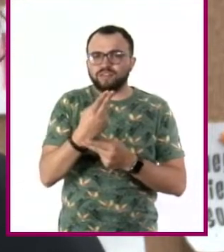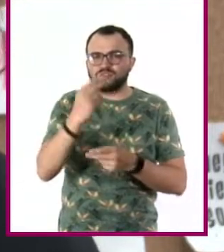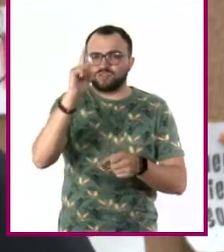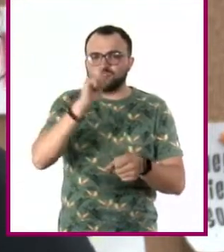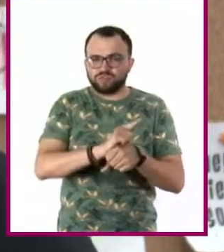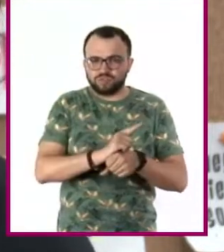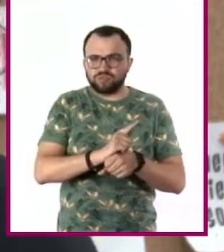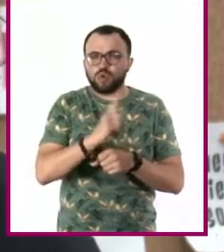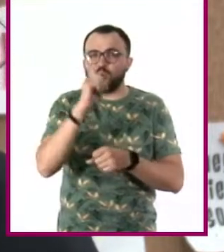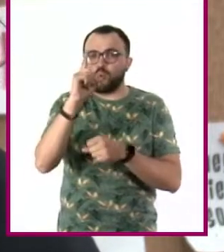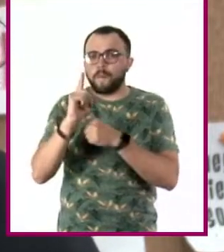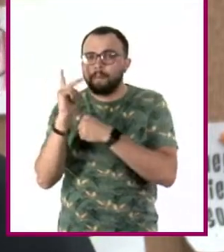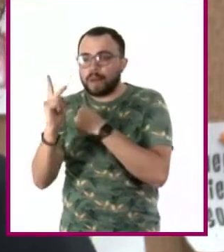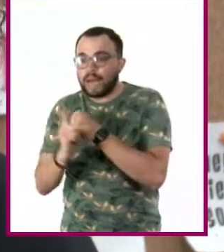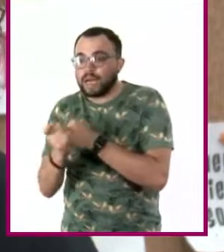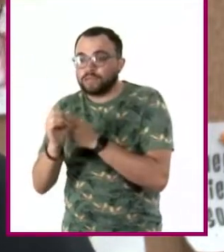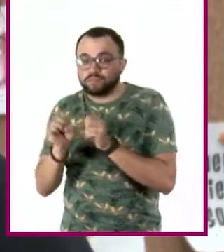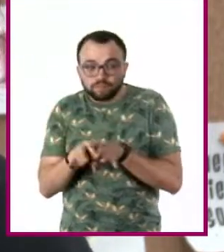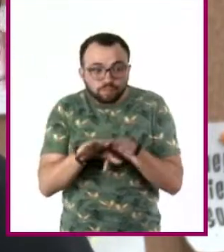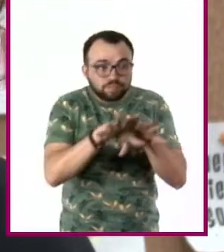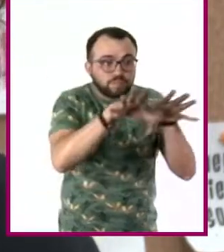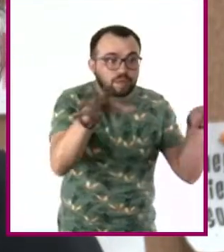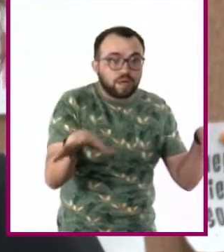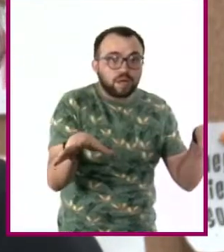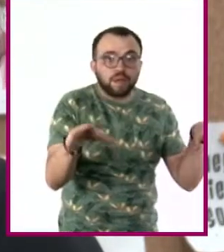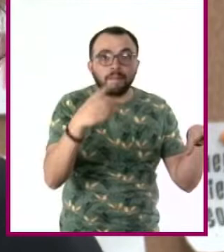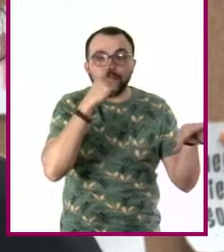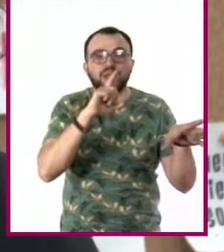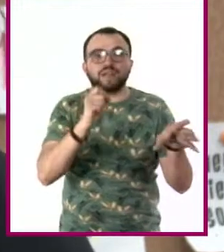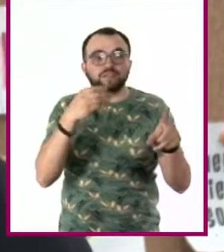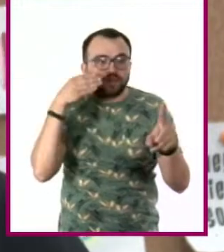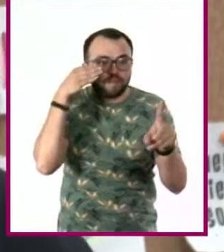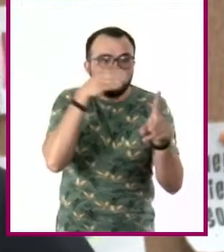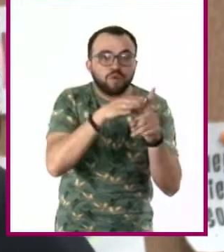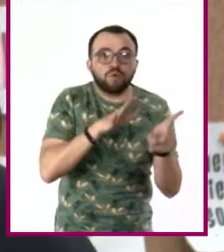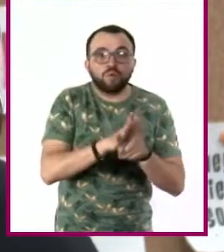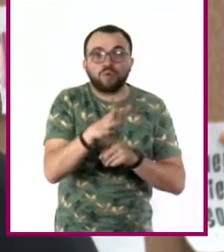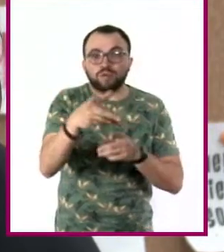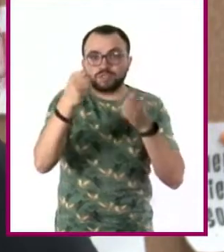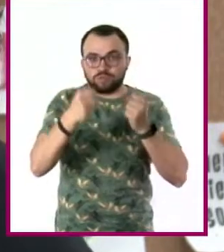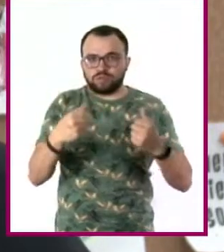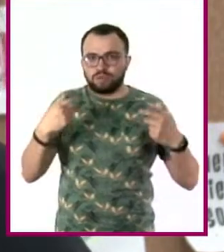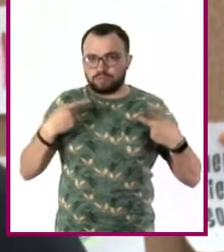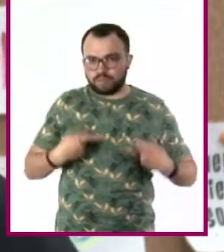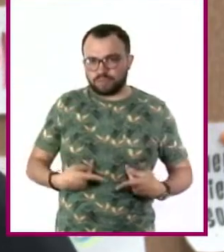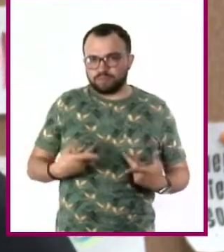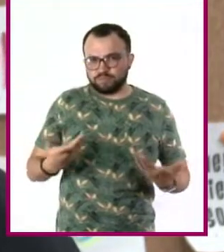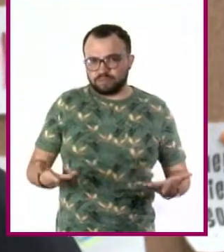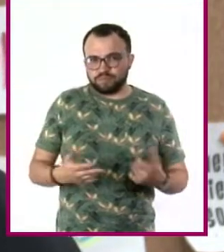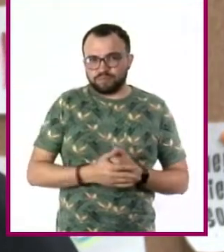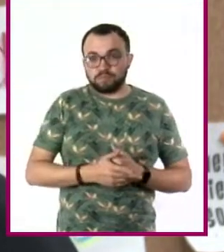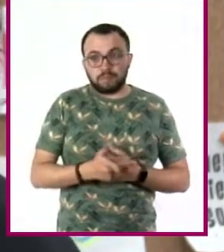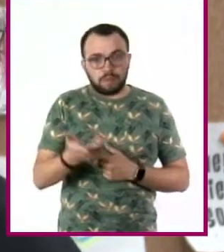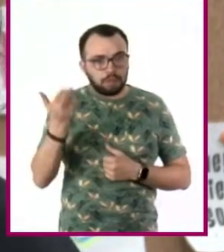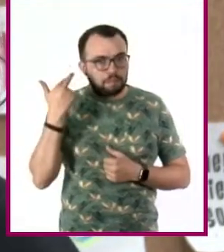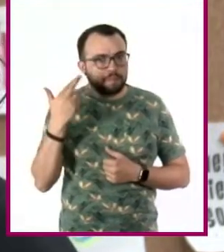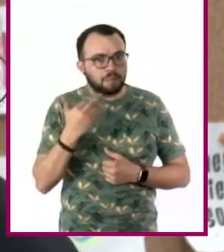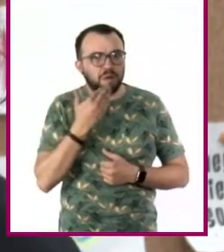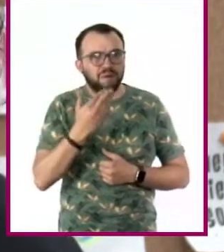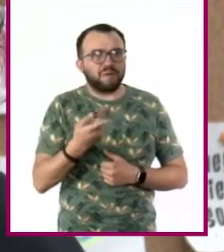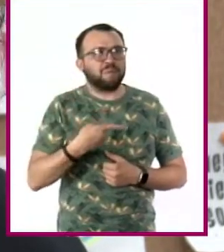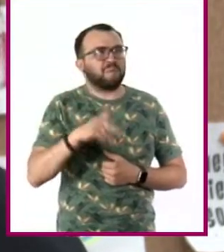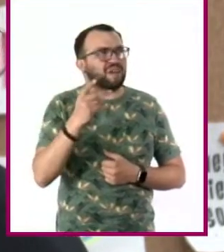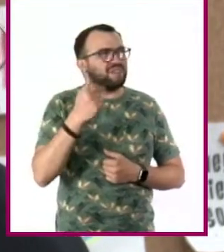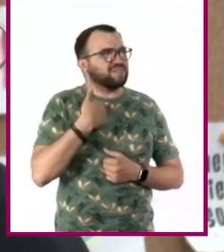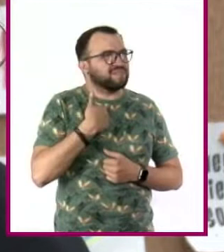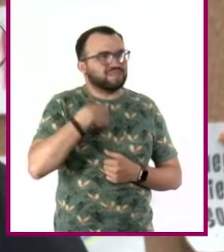países, la cual se va afinando para enfocarse en la seguridad de las personas, ¿no es así? Pues se escucha muy bien, pero me inquieta que